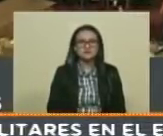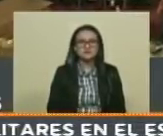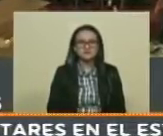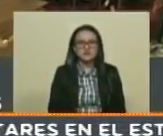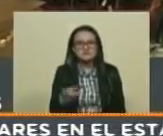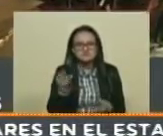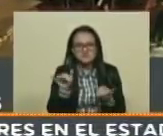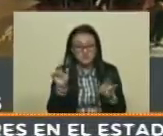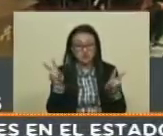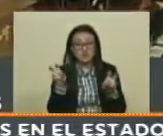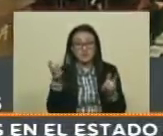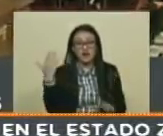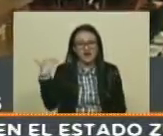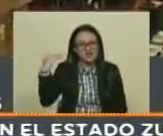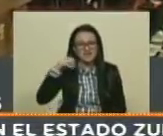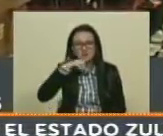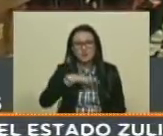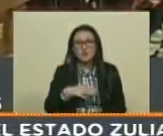temas?